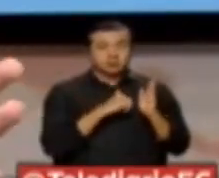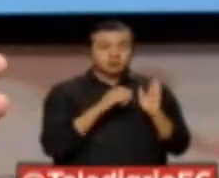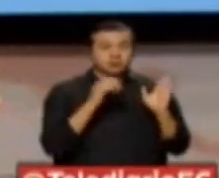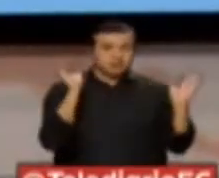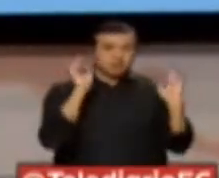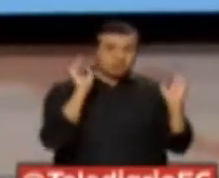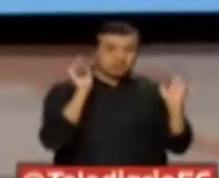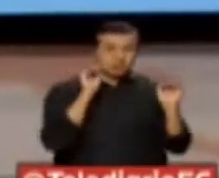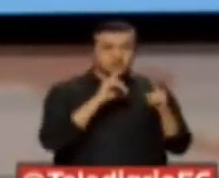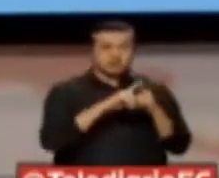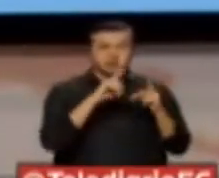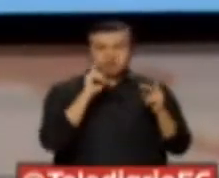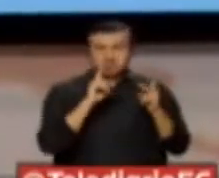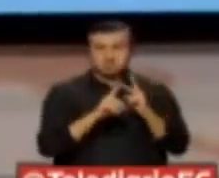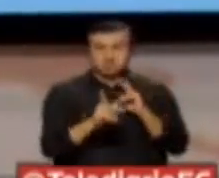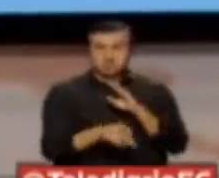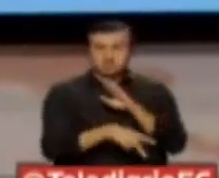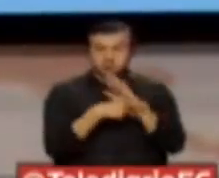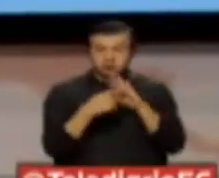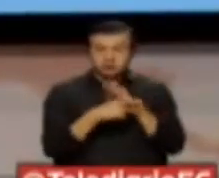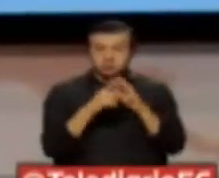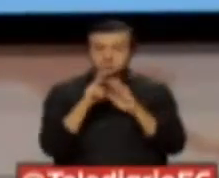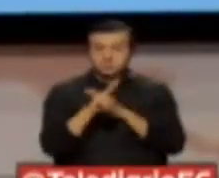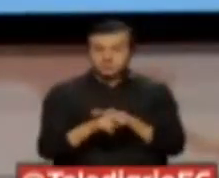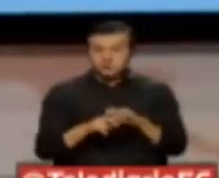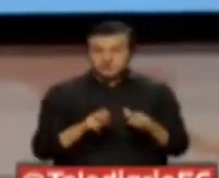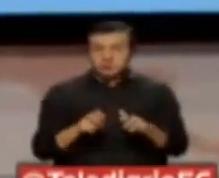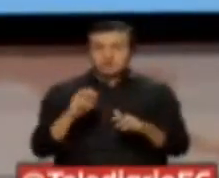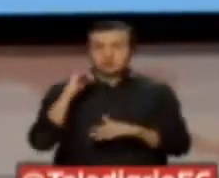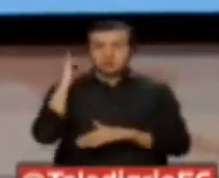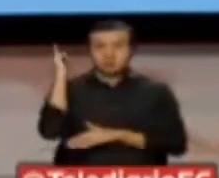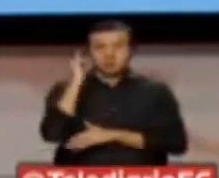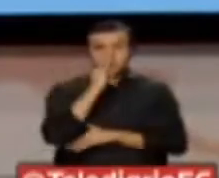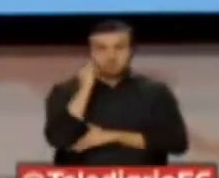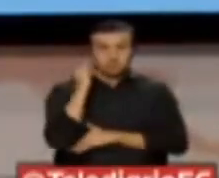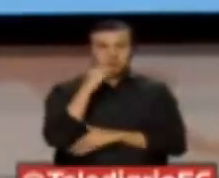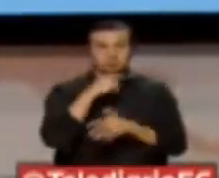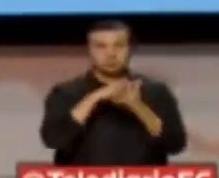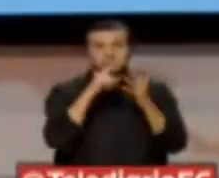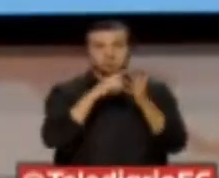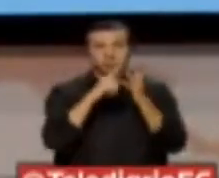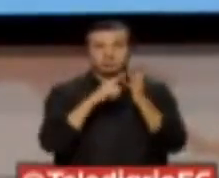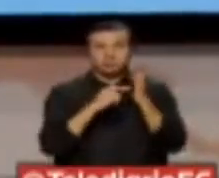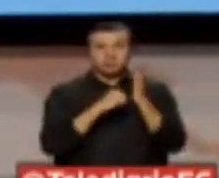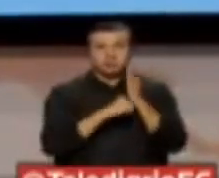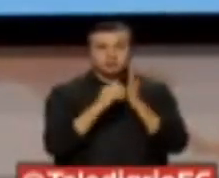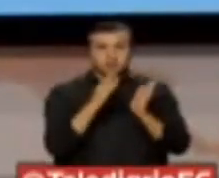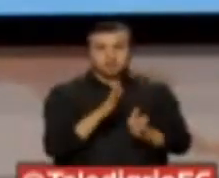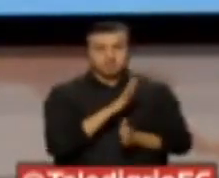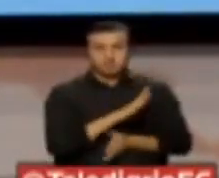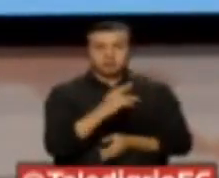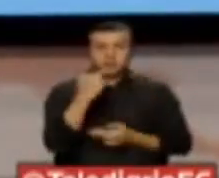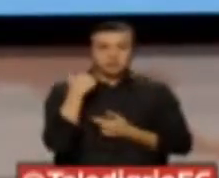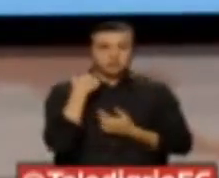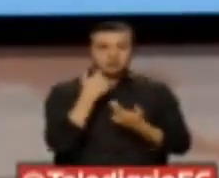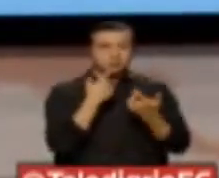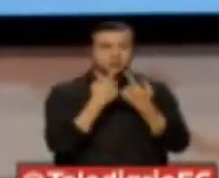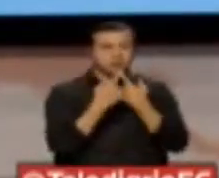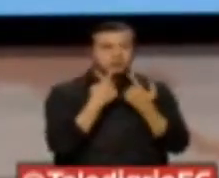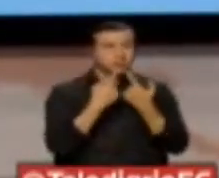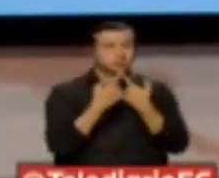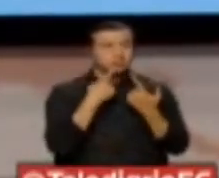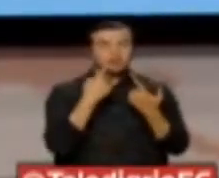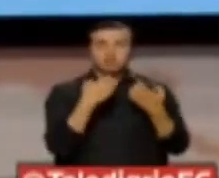energético petrolero minero industrial los distintos ministros de rama con quien estoy en conversaciones estamos